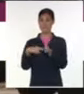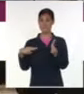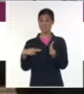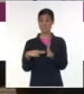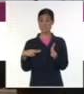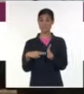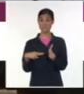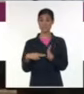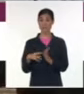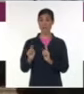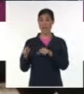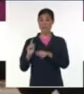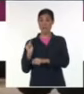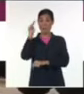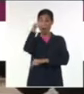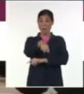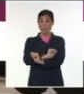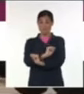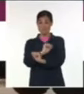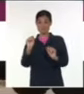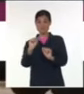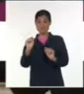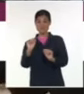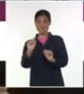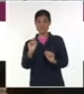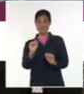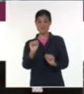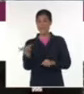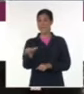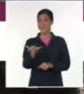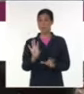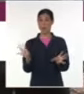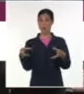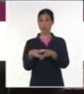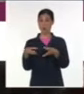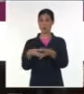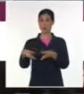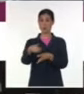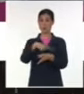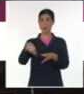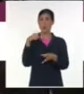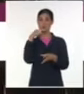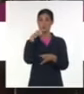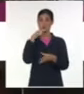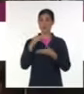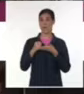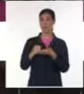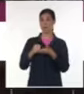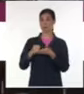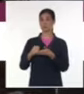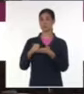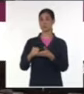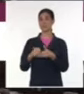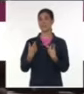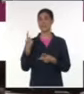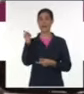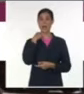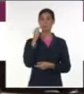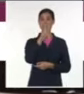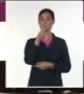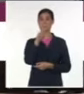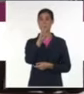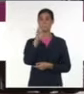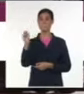Fuerzas Armadas Sirias y las tropas rusas que operan en esta nación árabe desde el año 2011